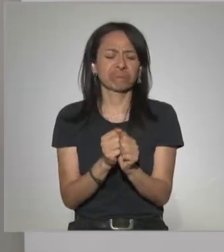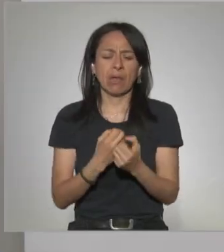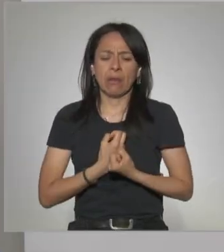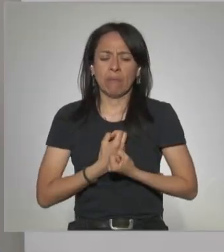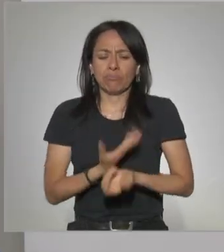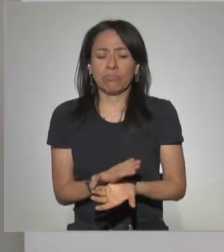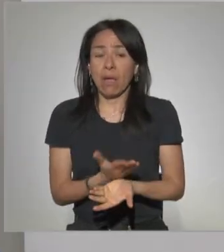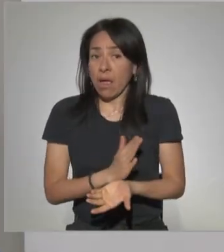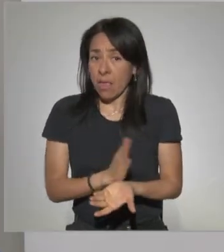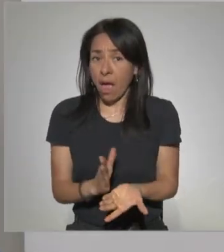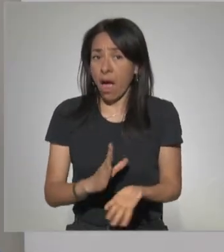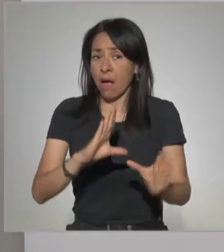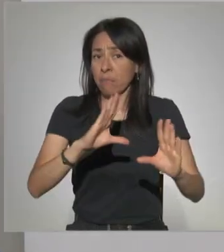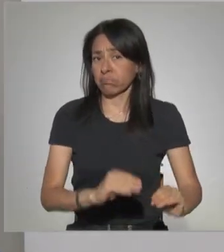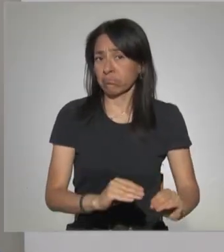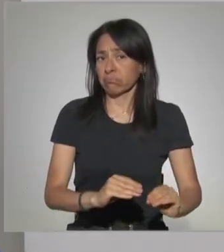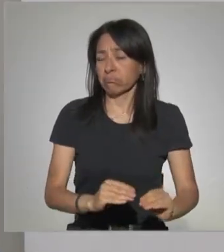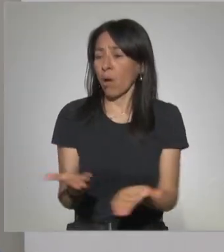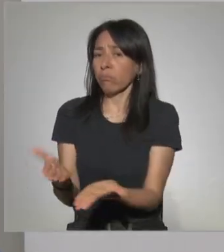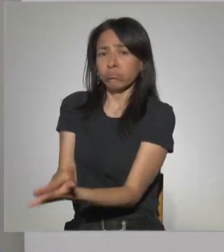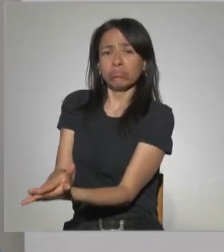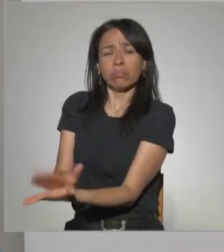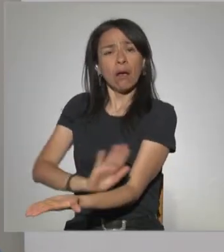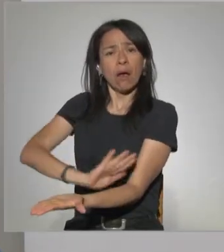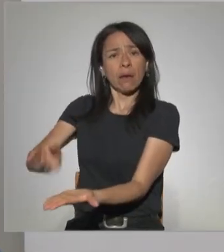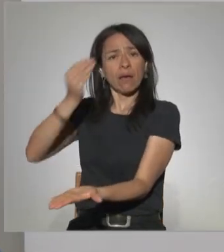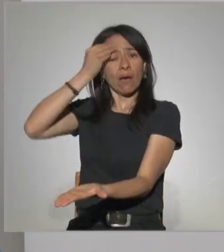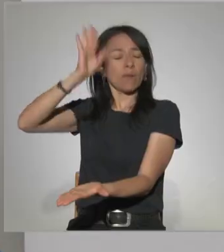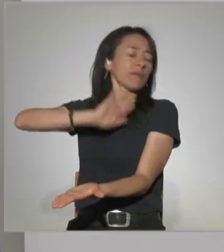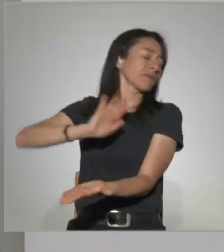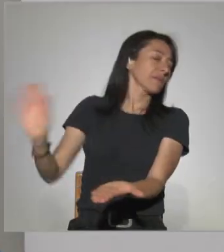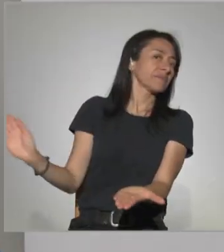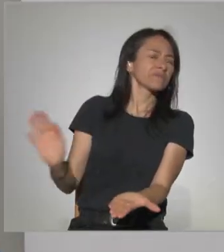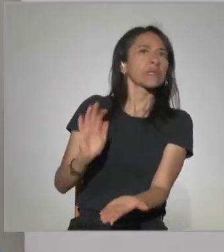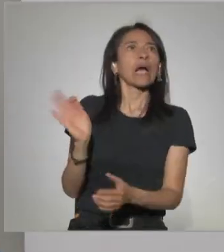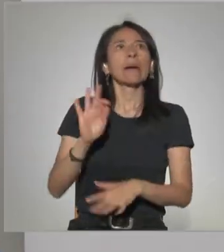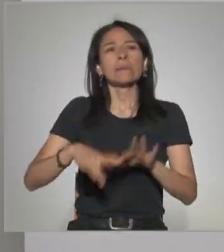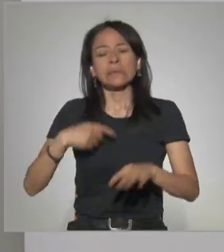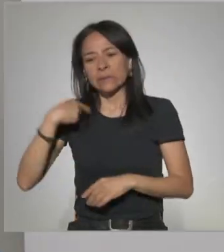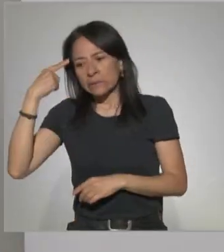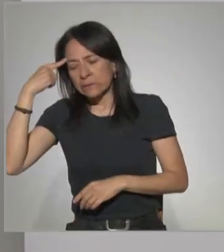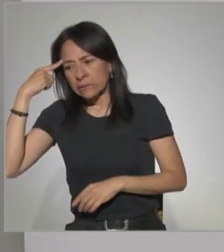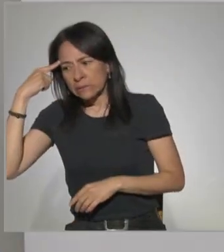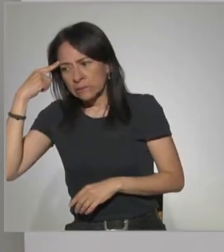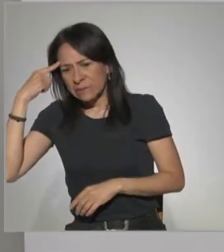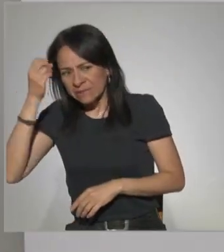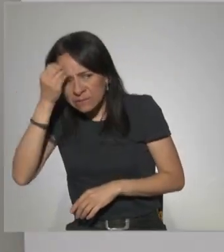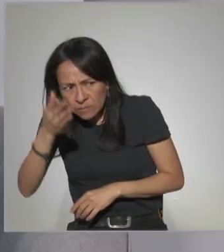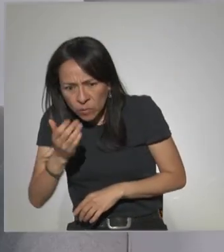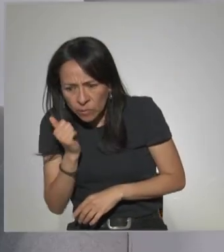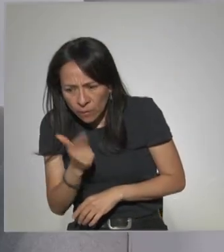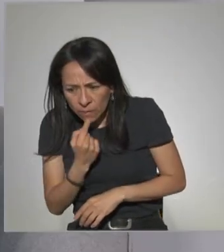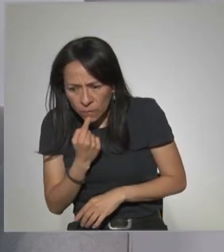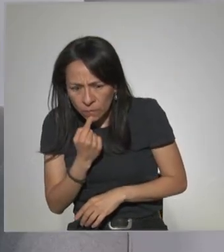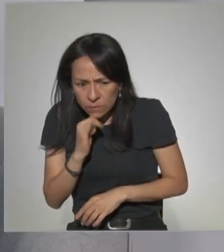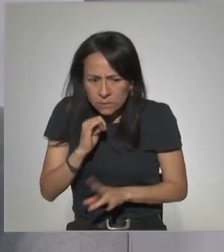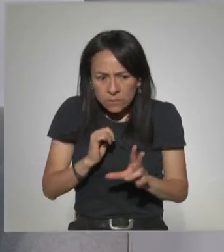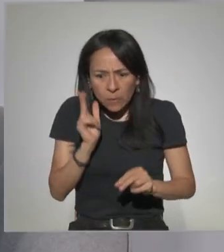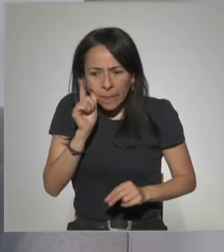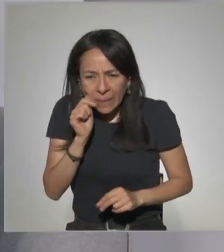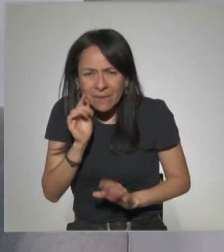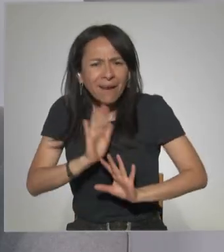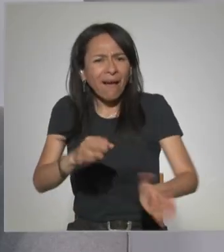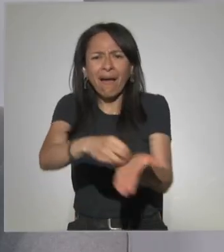Porque muchos de los problemas es, ¿no se me olvidó algo que tengo que hacer mañana? No, como ya sé que lo apunté, pues ya no tengo